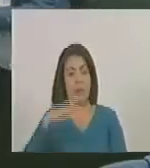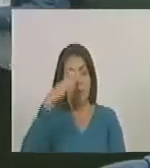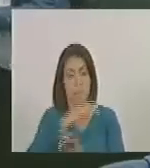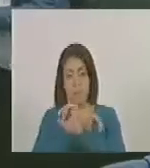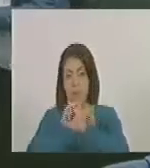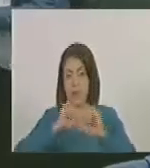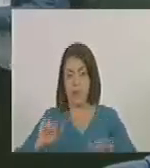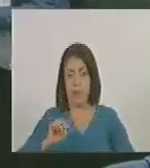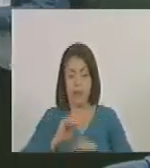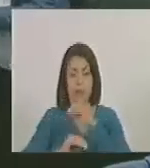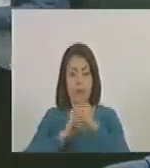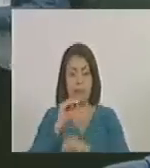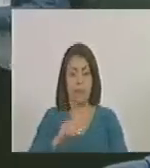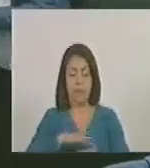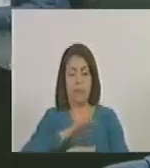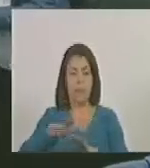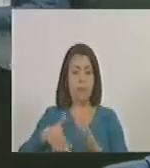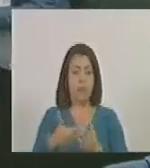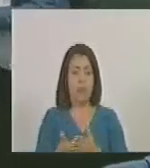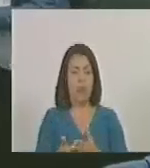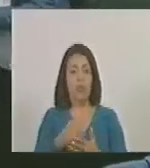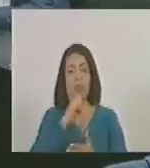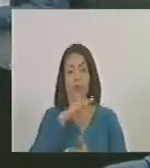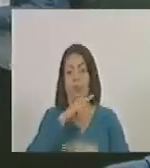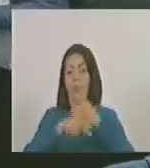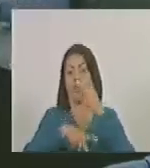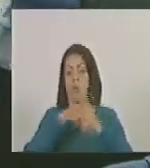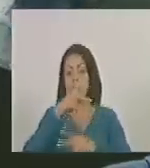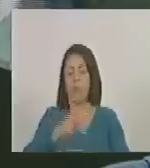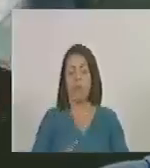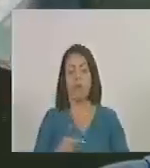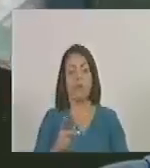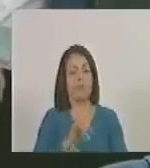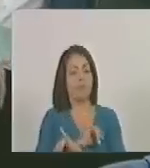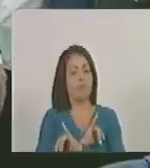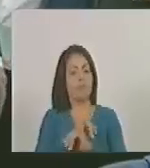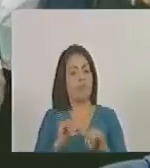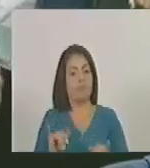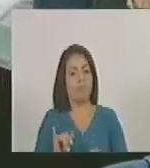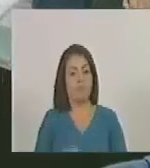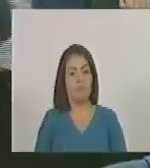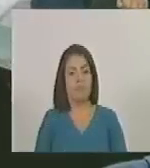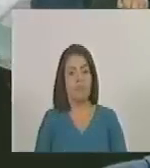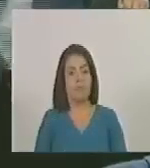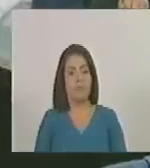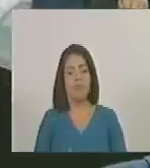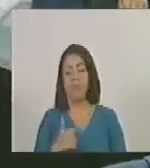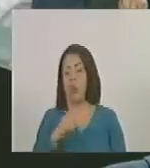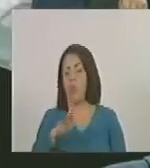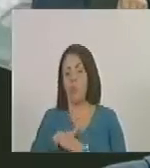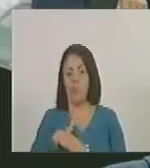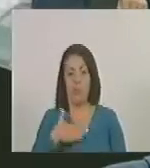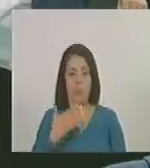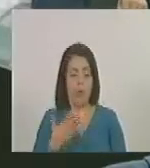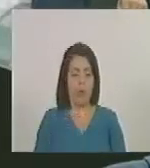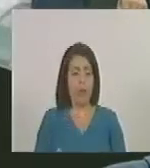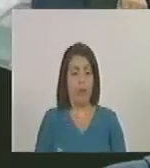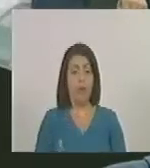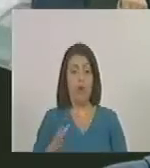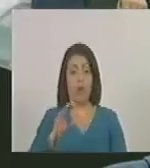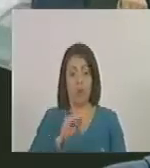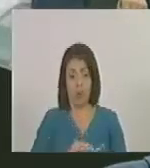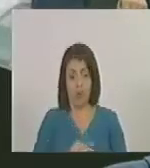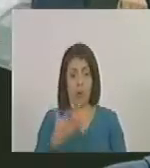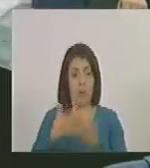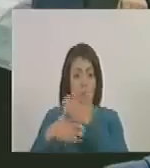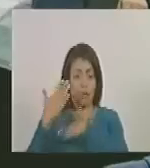clásica está histórica y políticamente agotado. Y no es posible volver al